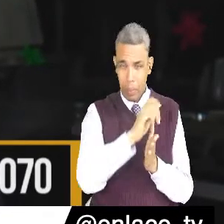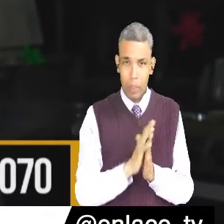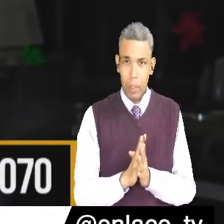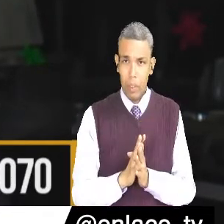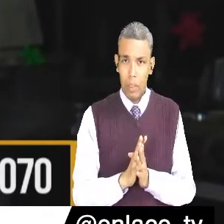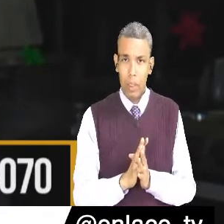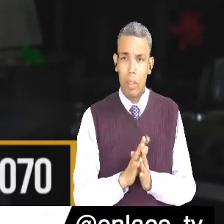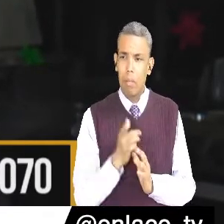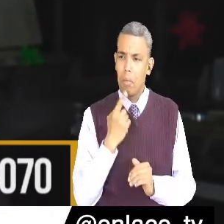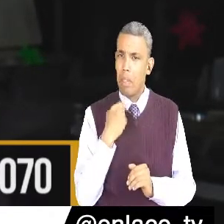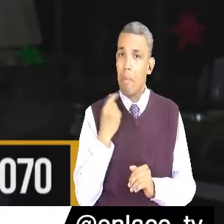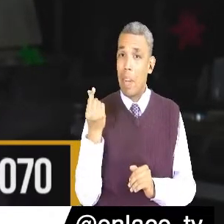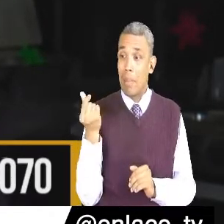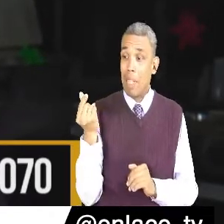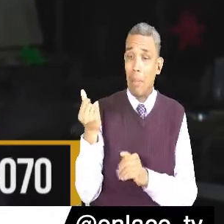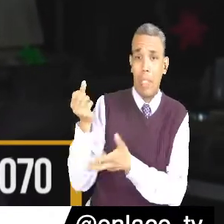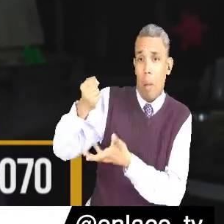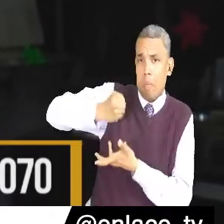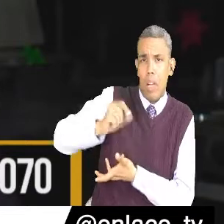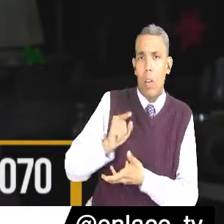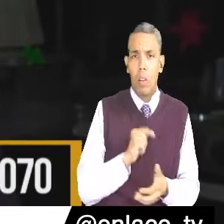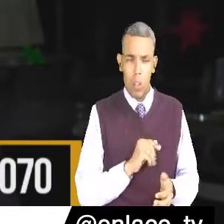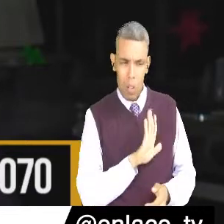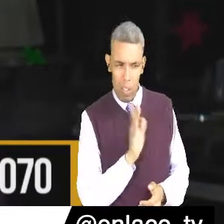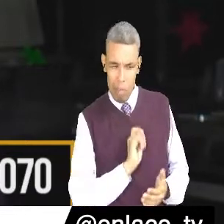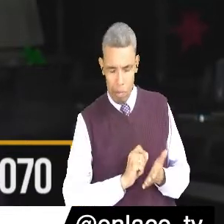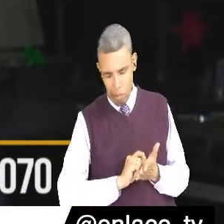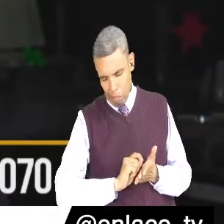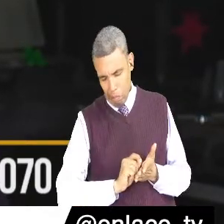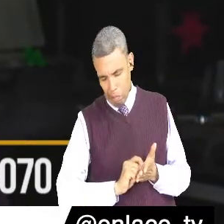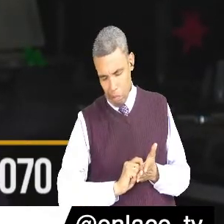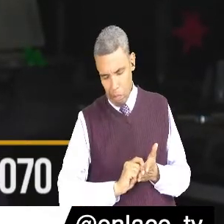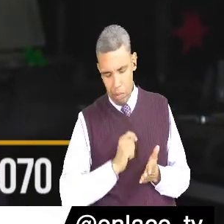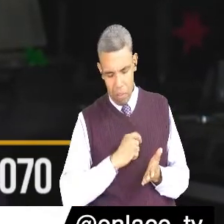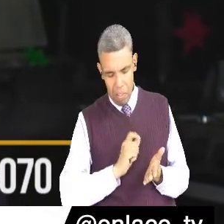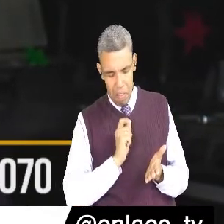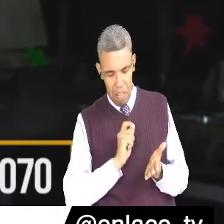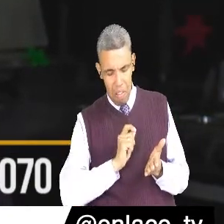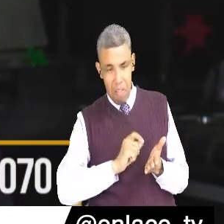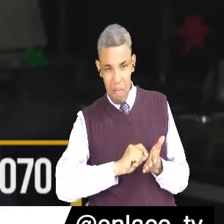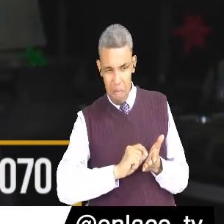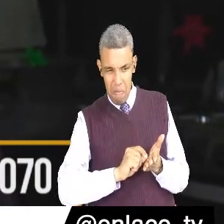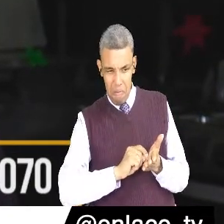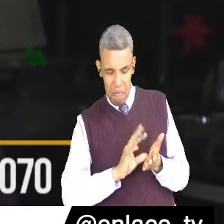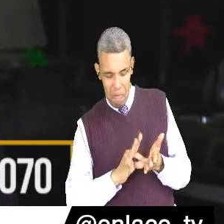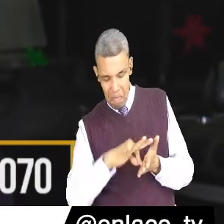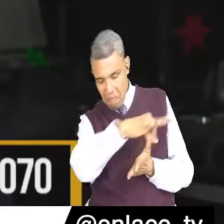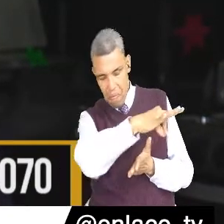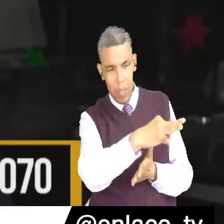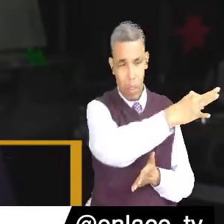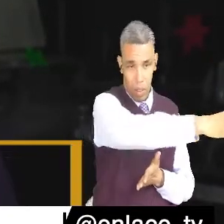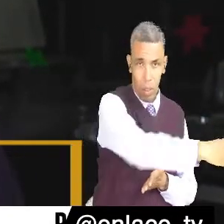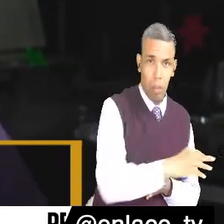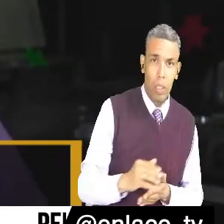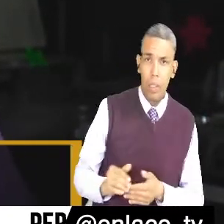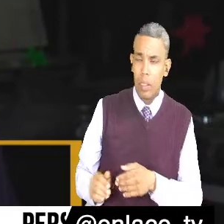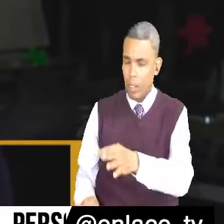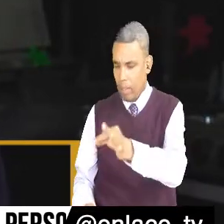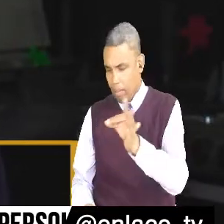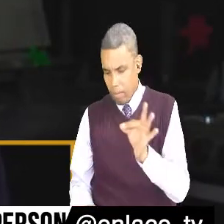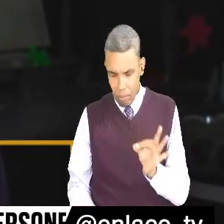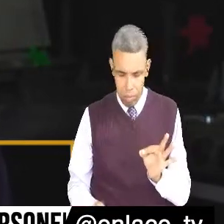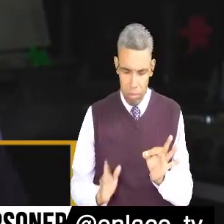pago, giraban el cheque y de todas maneras allí pagaban. Los entregamos al hotel, nos dieron el recibido, los guardaron